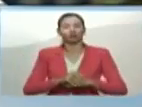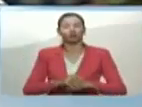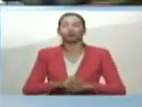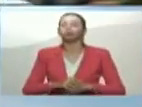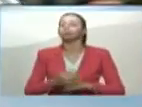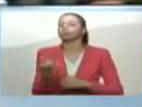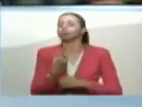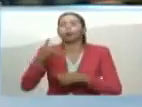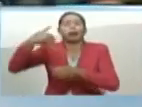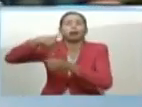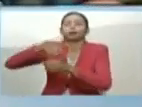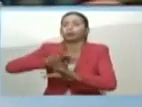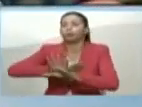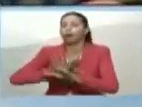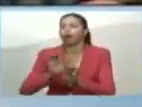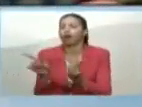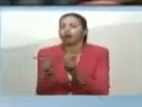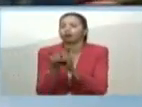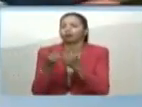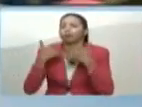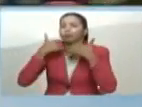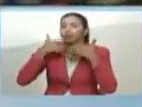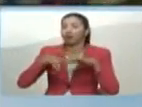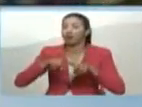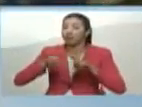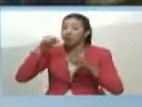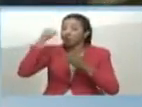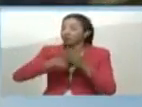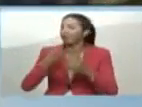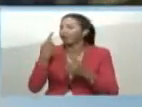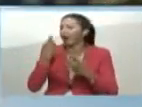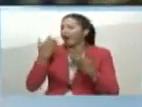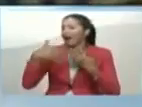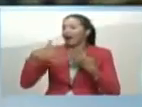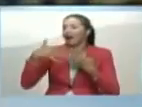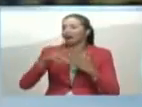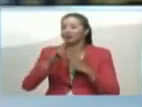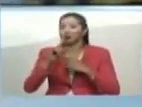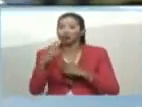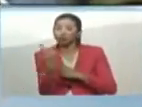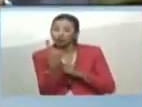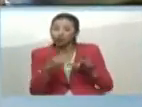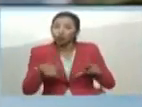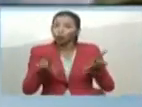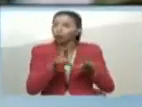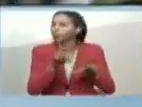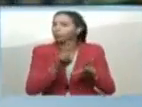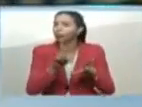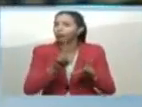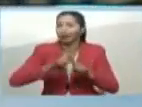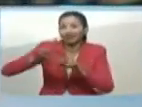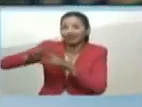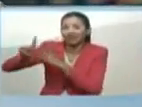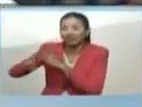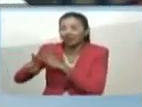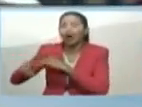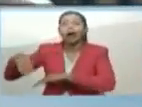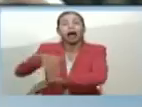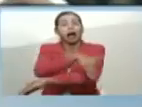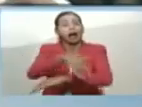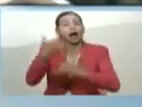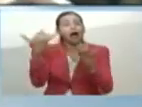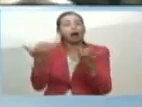electoral, pero esta lucha es larga y no tiene un solo escenario. Ahora nos toca el escenario de la calle,